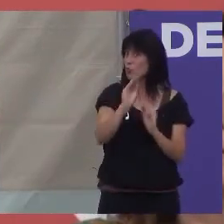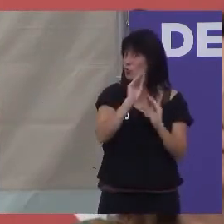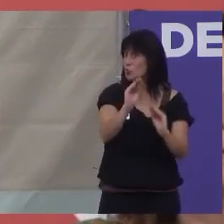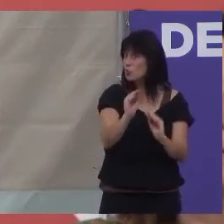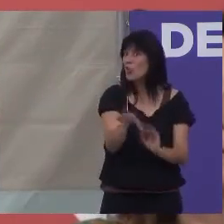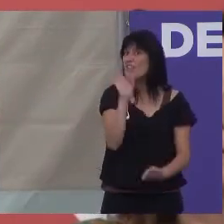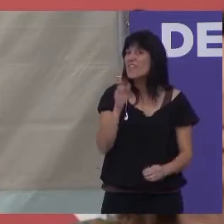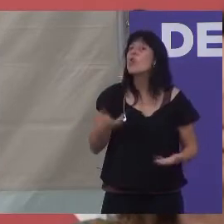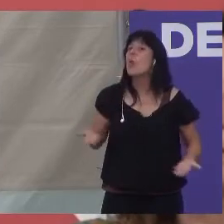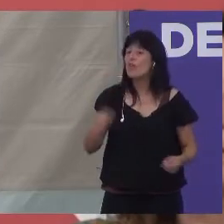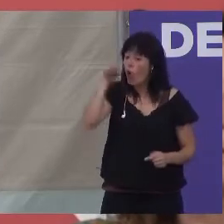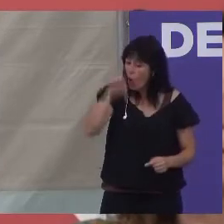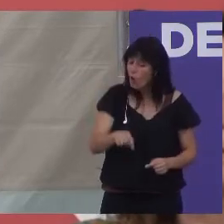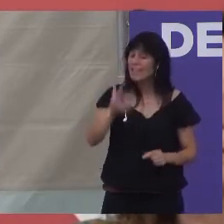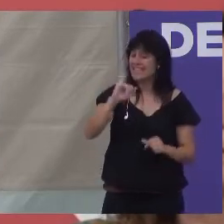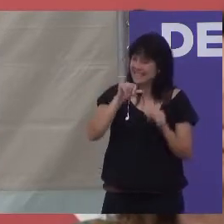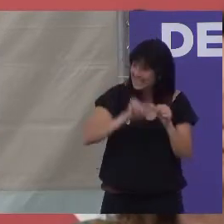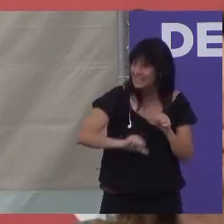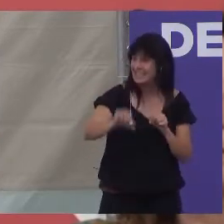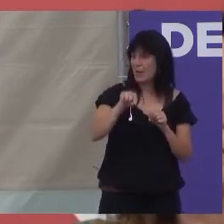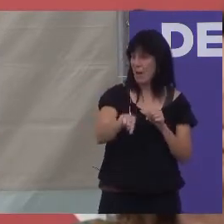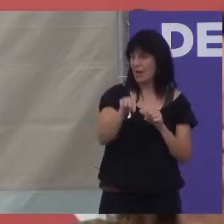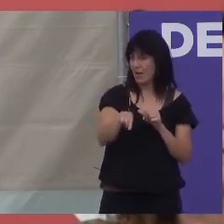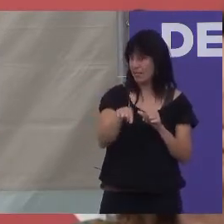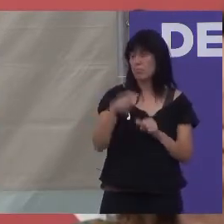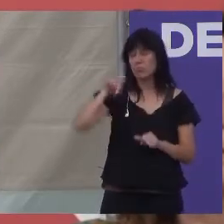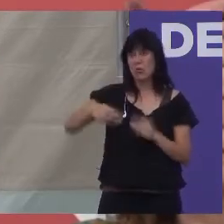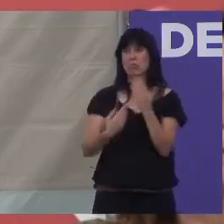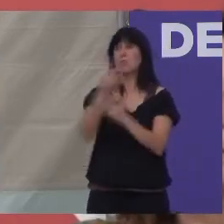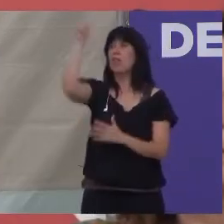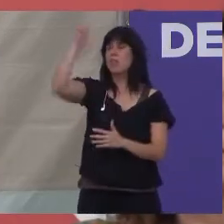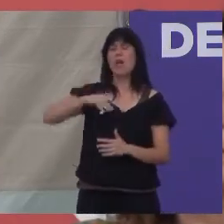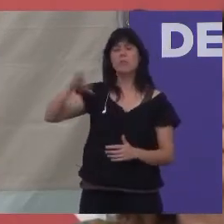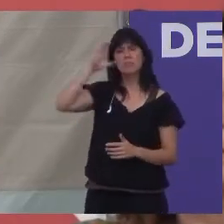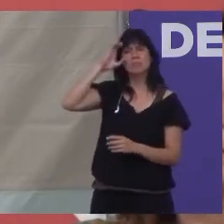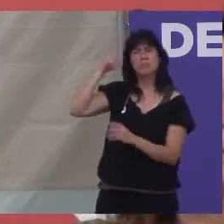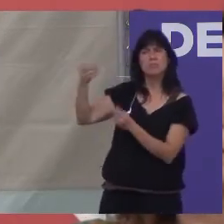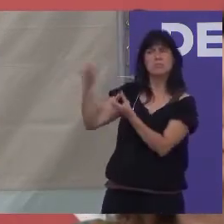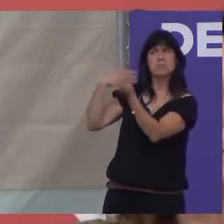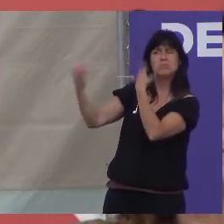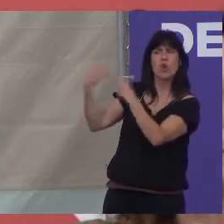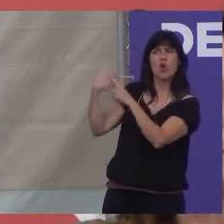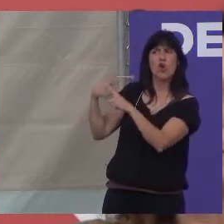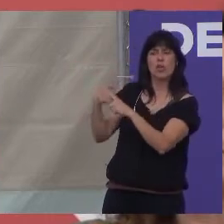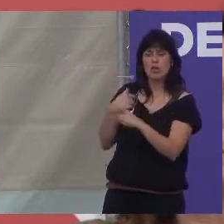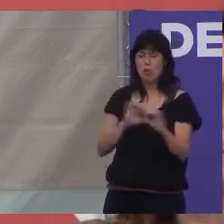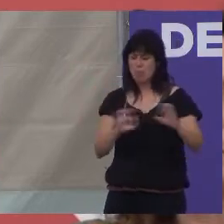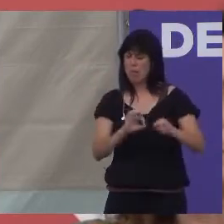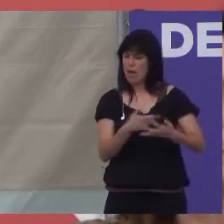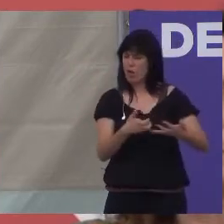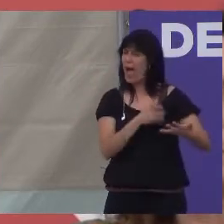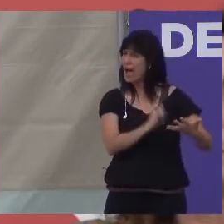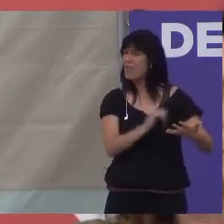se decide. A lo largo del día he escuchado muchas cosas y yo tenía algo preparado, pero no me apetece leeros un